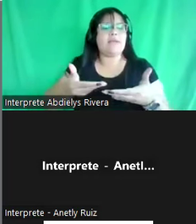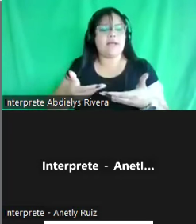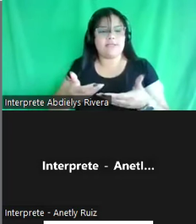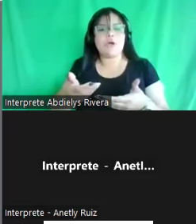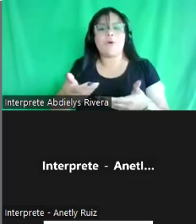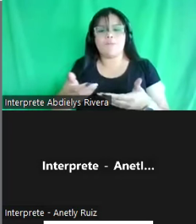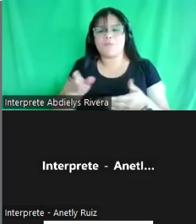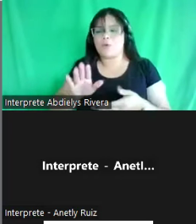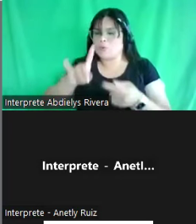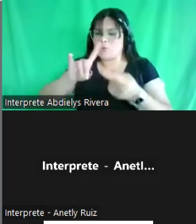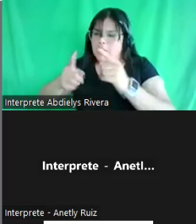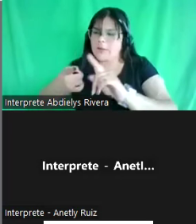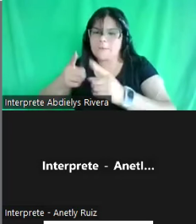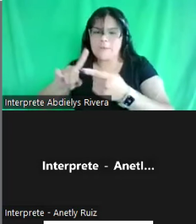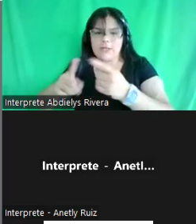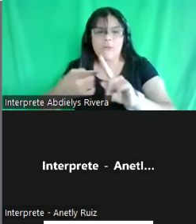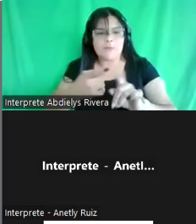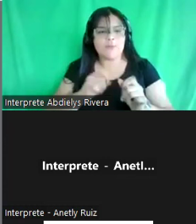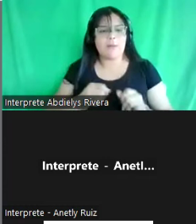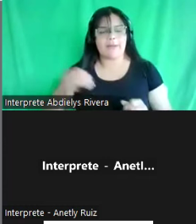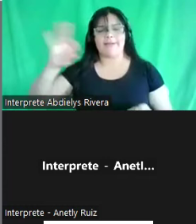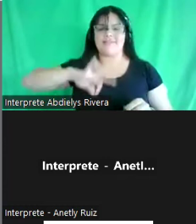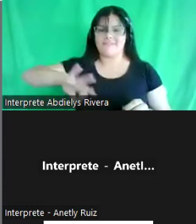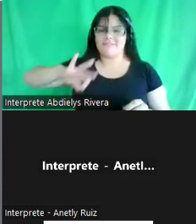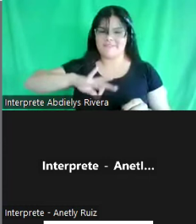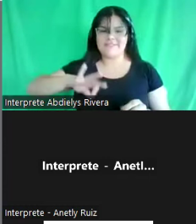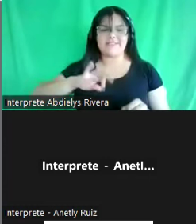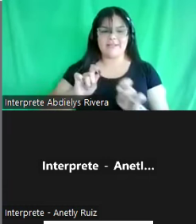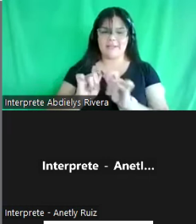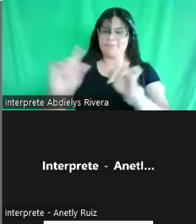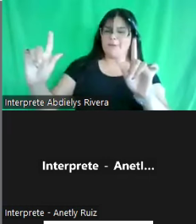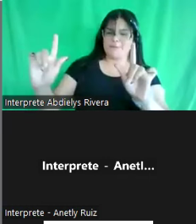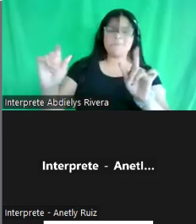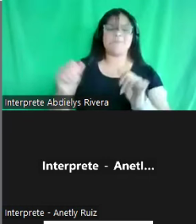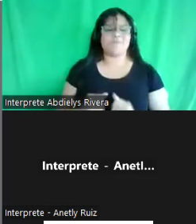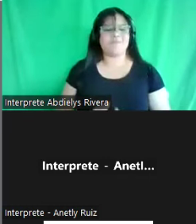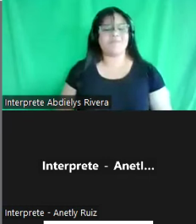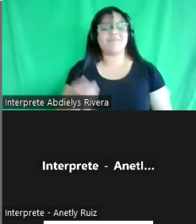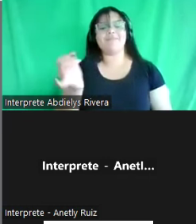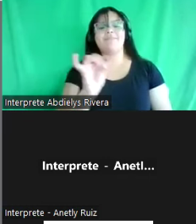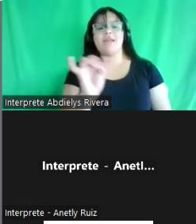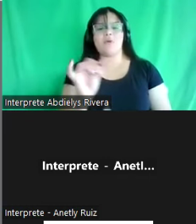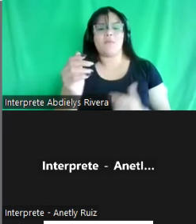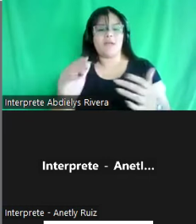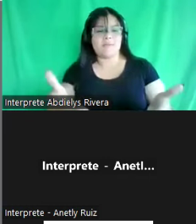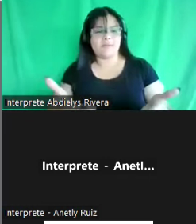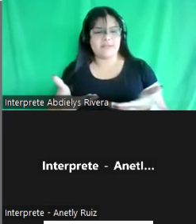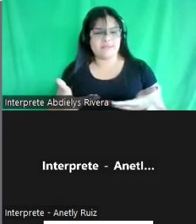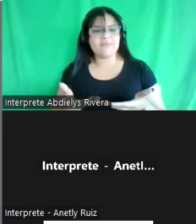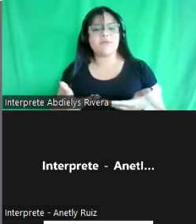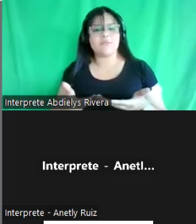que se está ofreciendo a través de estas sesiones. De igual manera, los invitamos a que compartan con